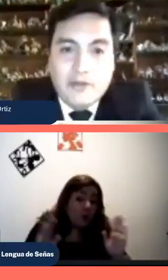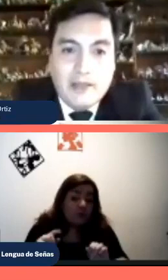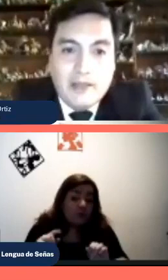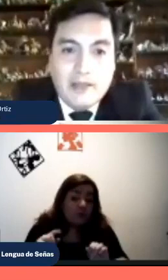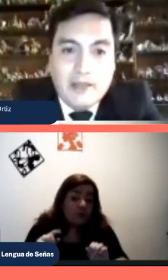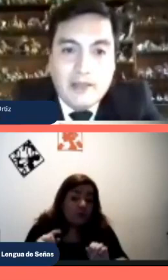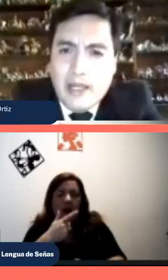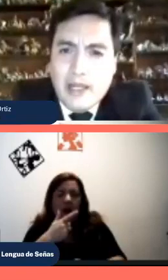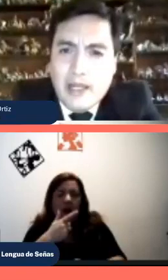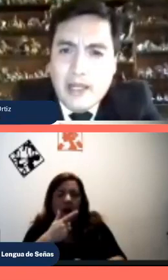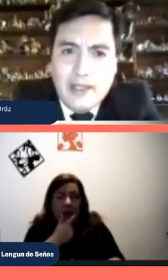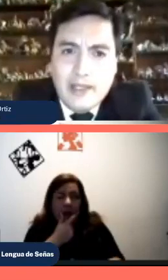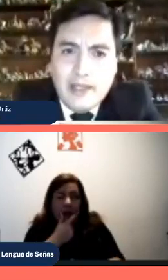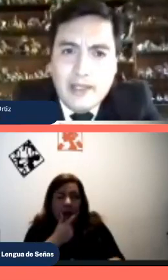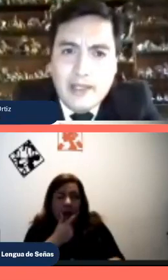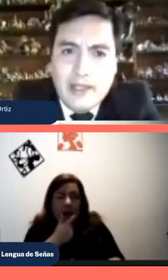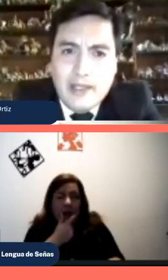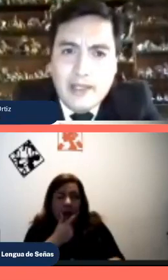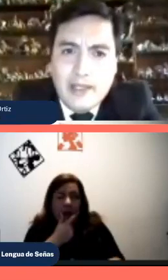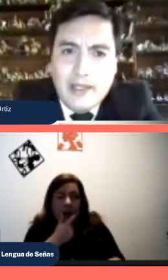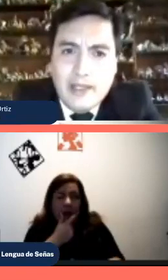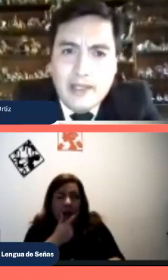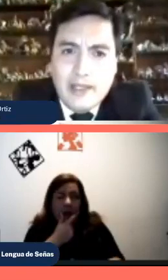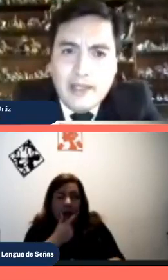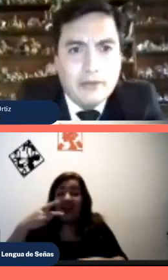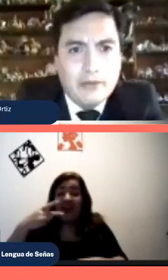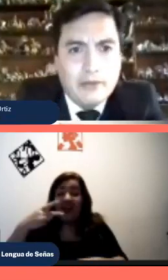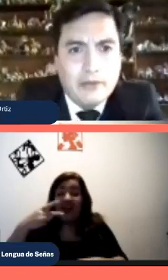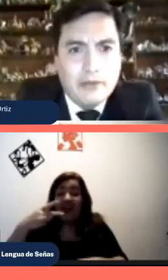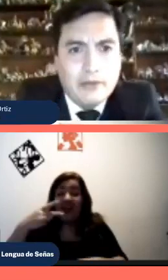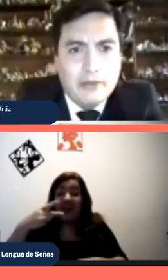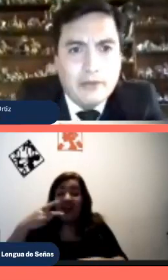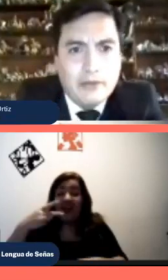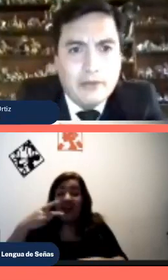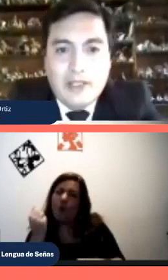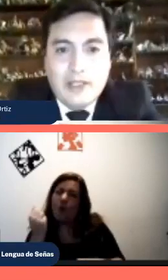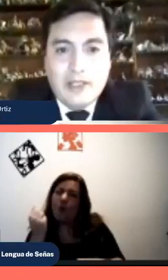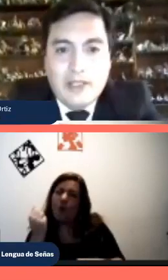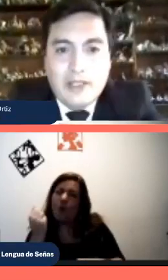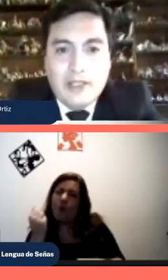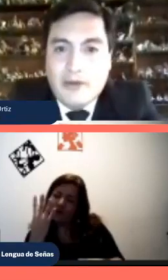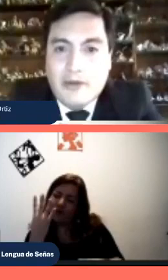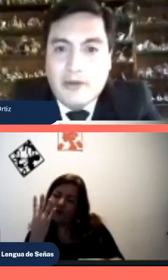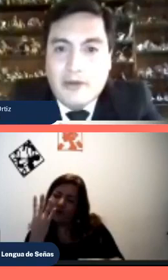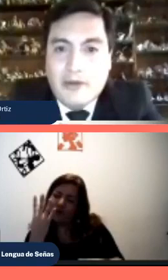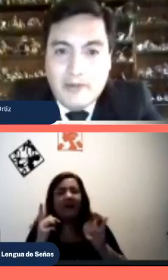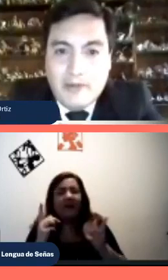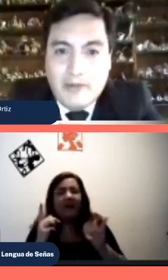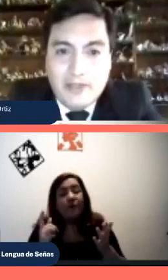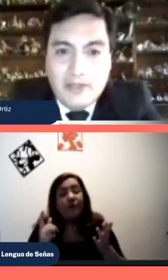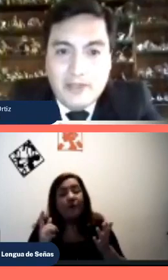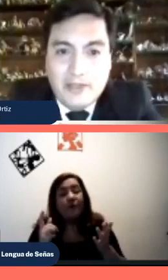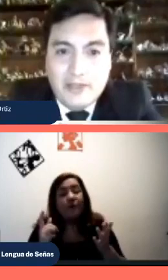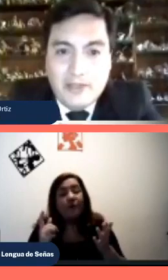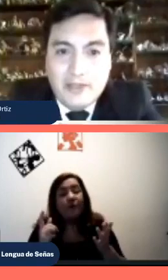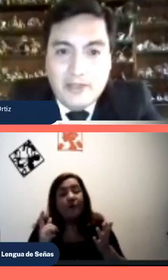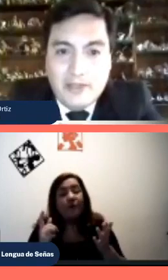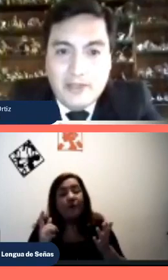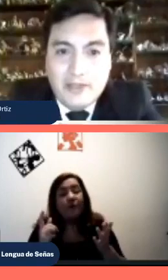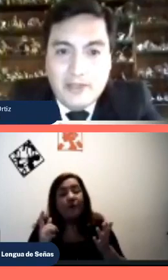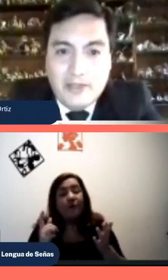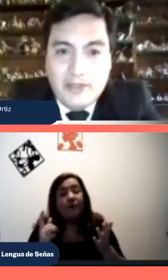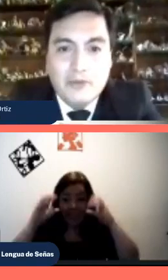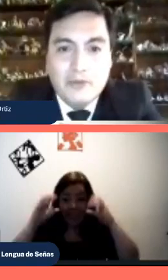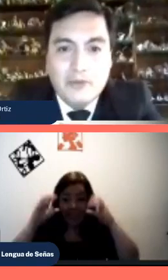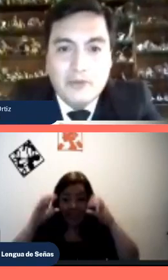la película La Era del Hielo 4, creo que es, en donde la mascota de la abuela de Sid, preciosa,